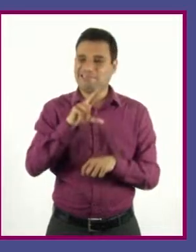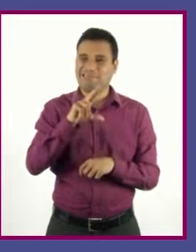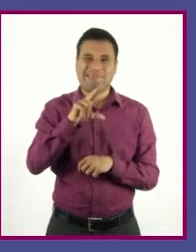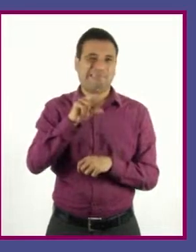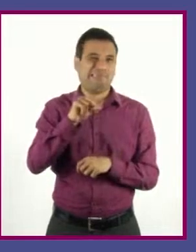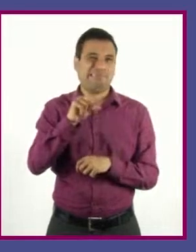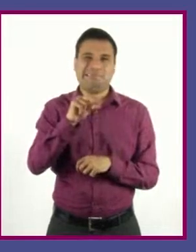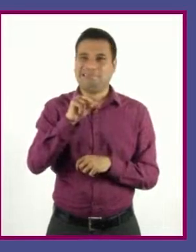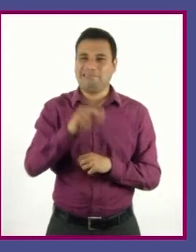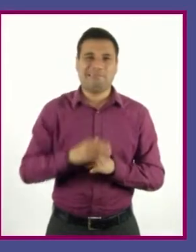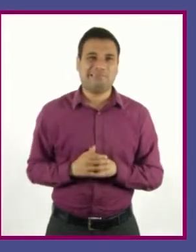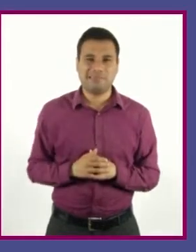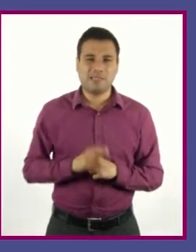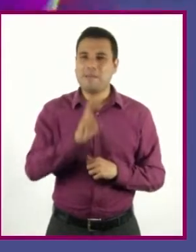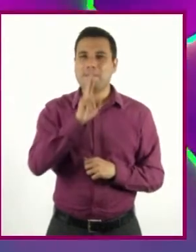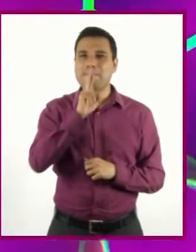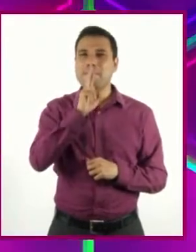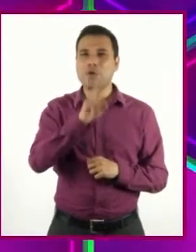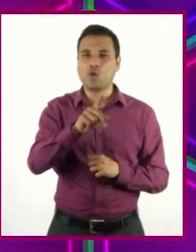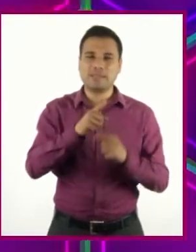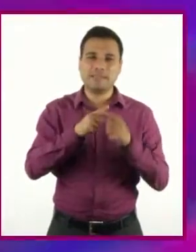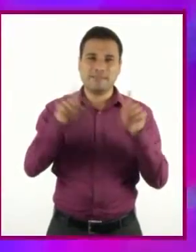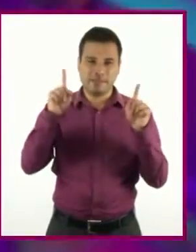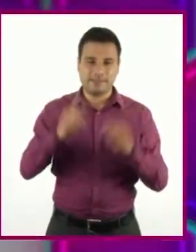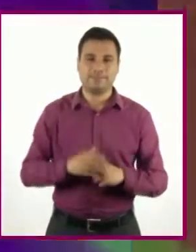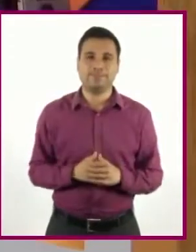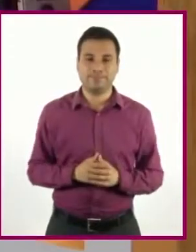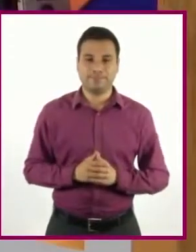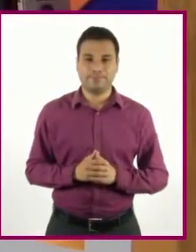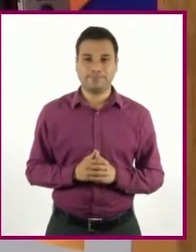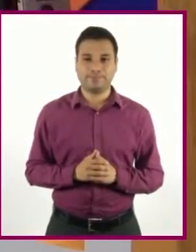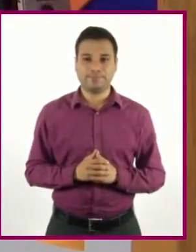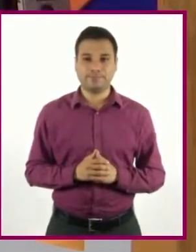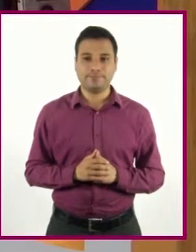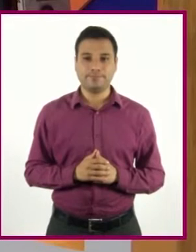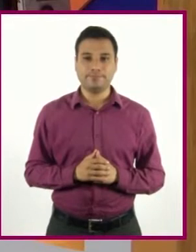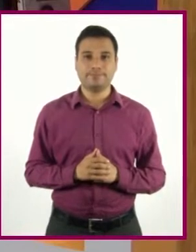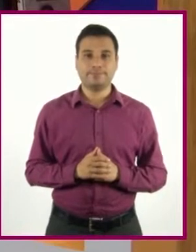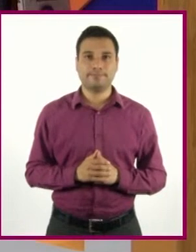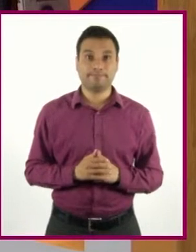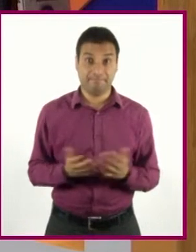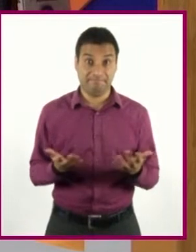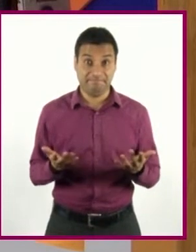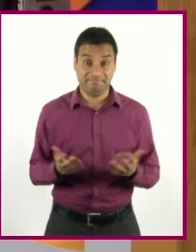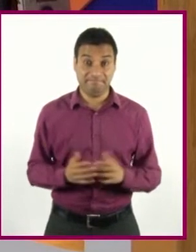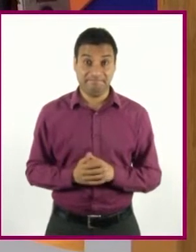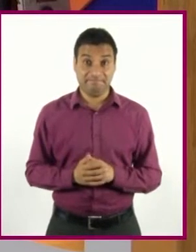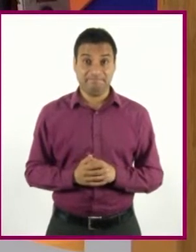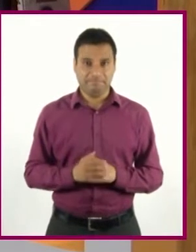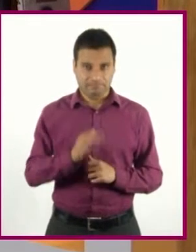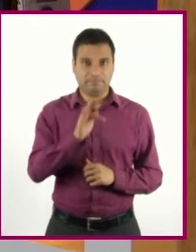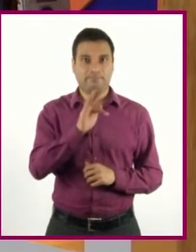salón y quiere hacer algo distinto. En este caso, el uso que se le da a la entrevista es